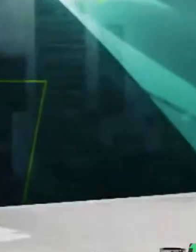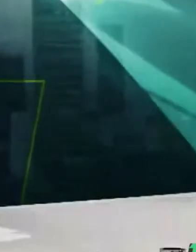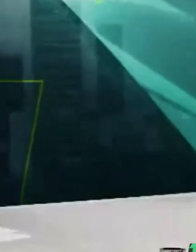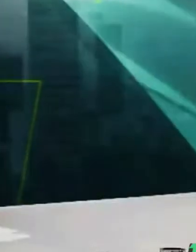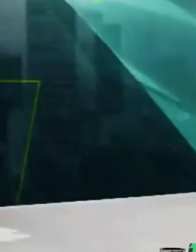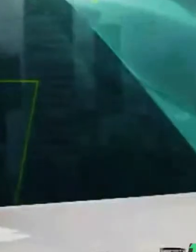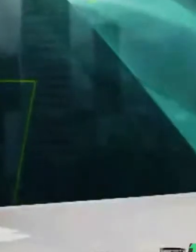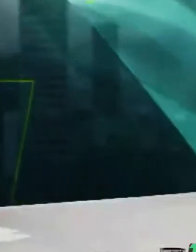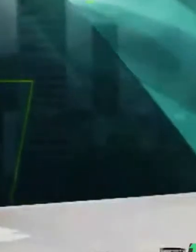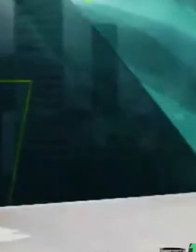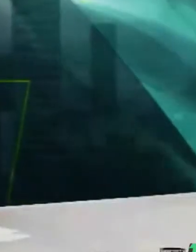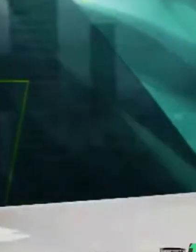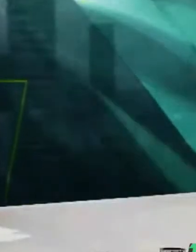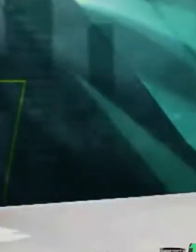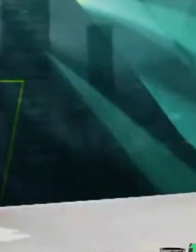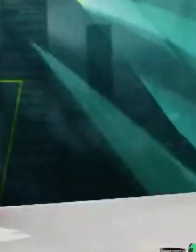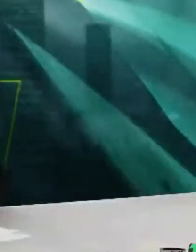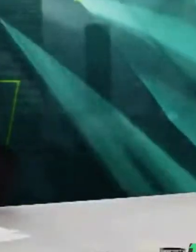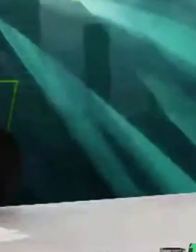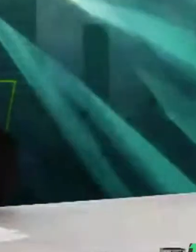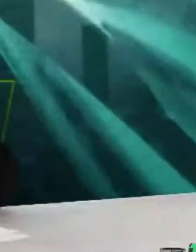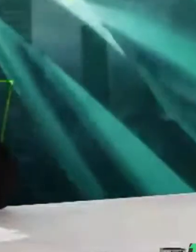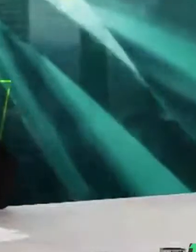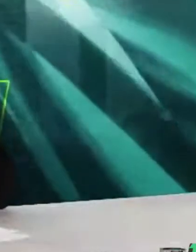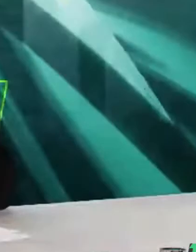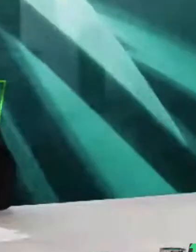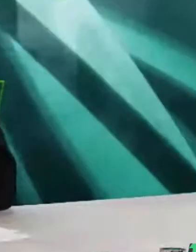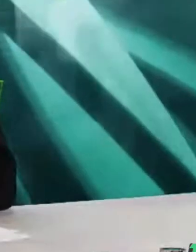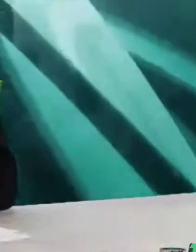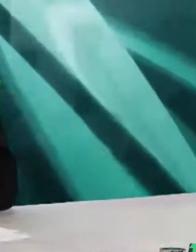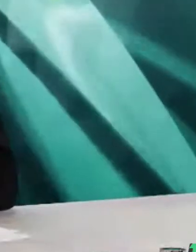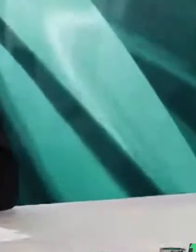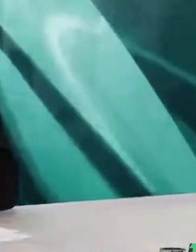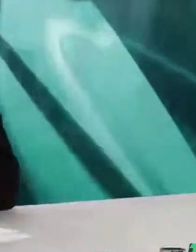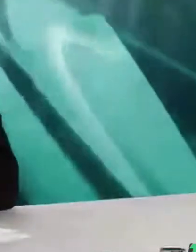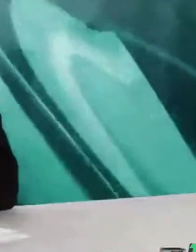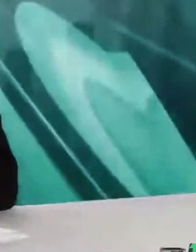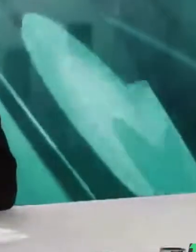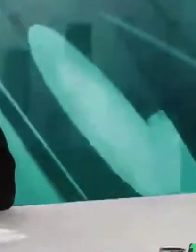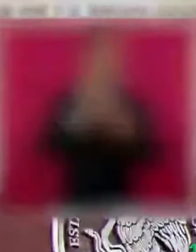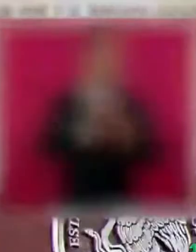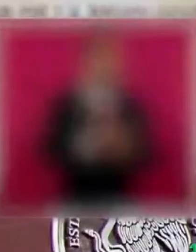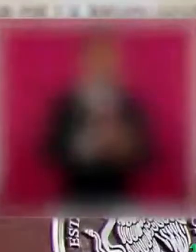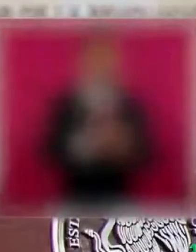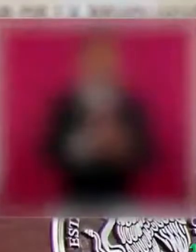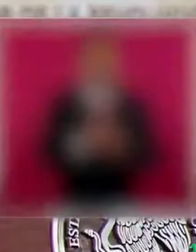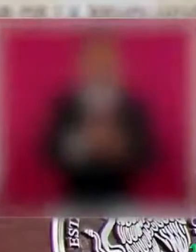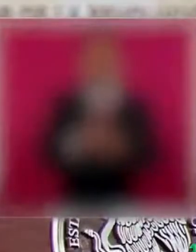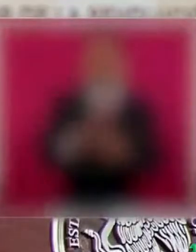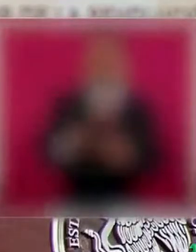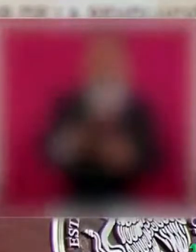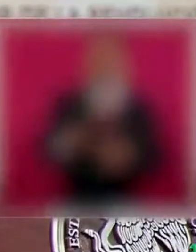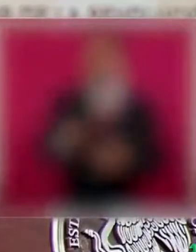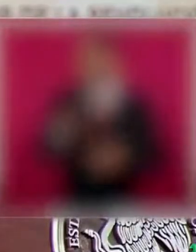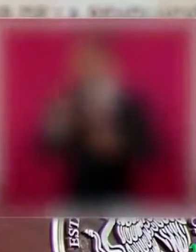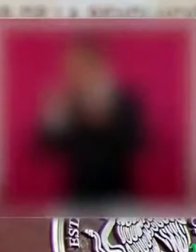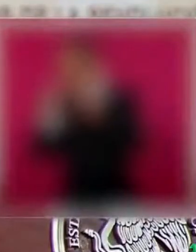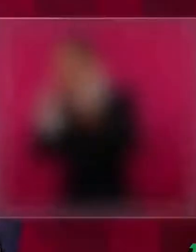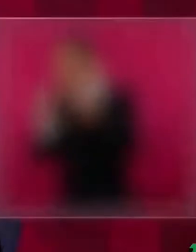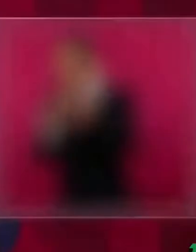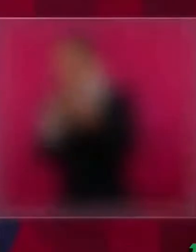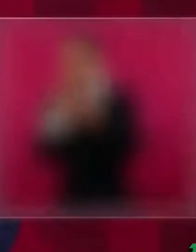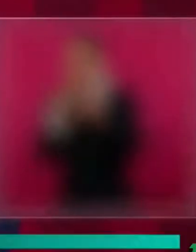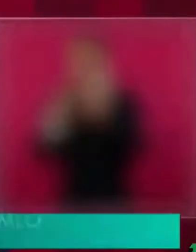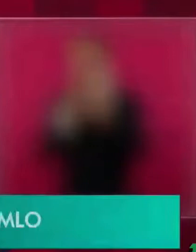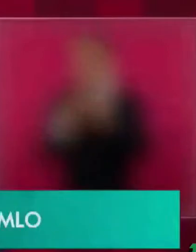El presidente rechazó la posibilidad de realizar alianzas legislativas como lo anticipó el coordinador de Morena en el